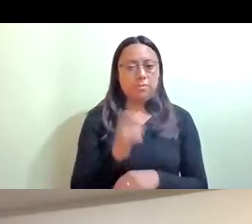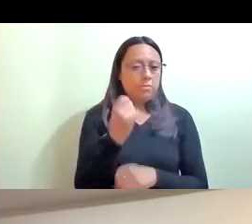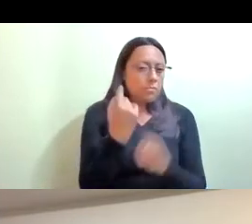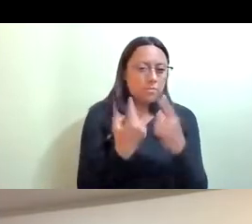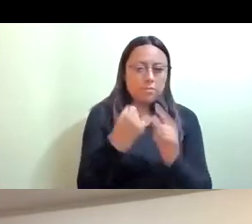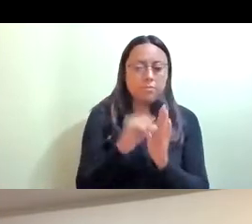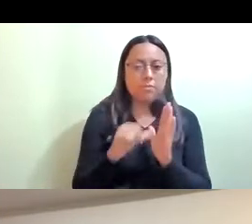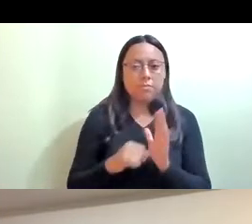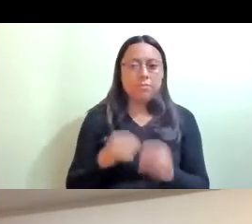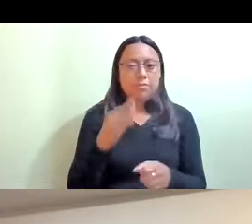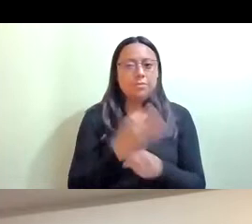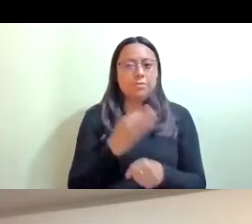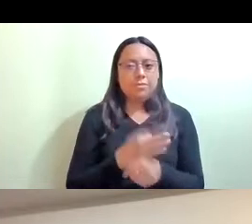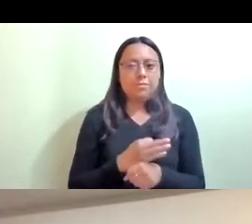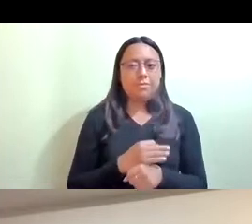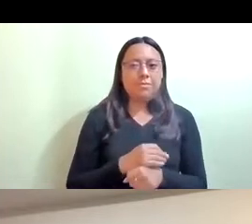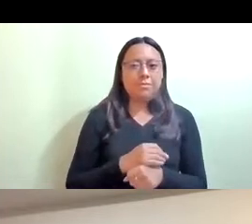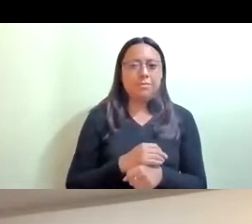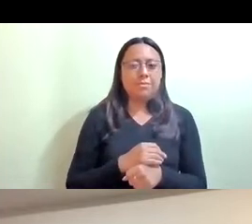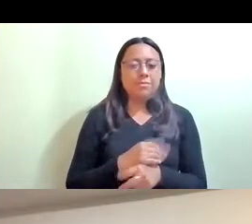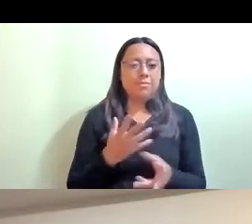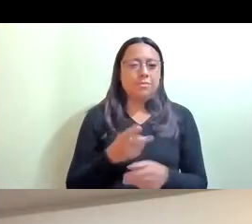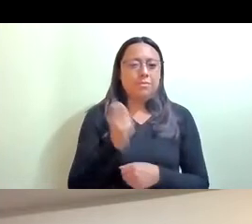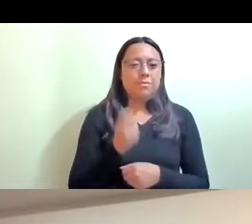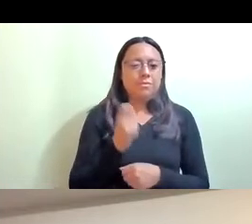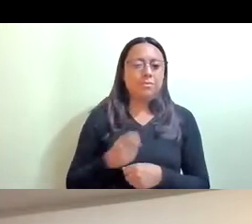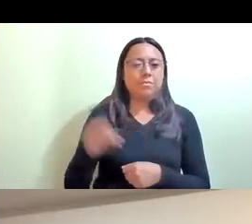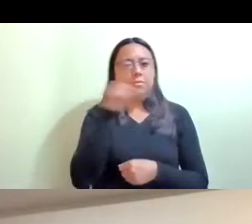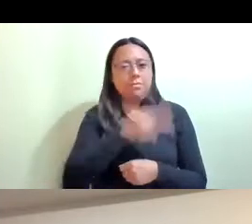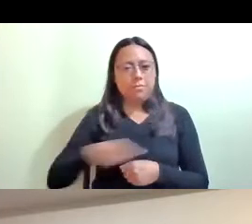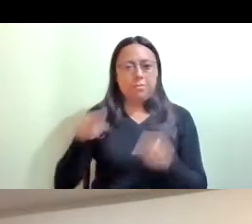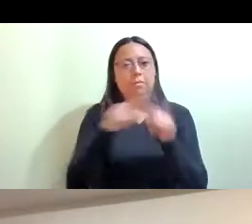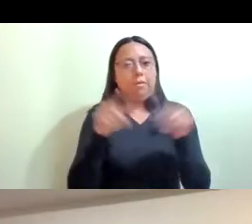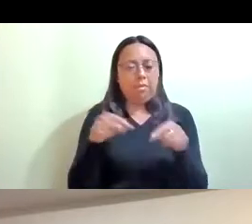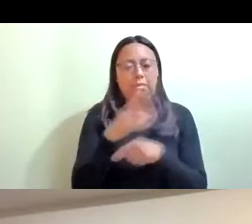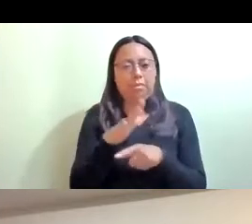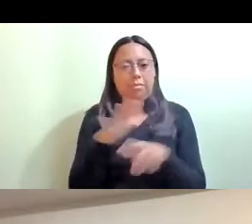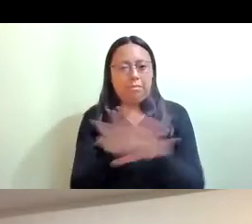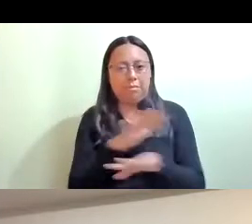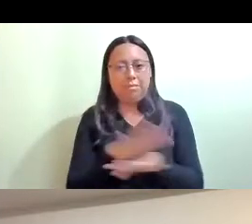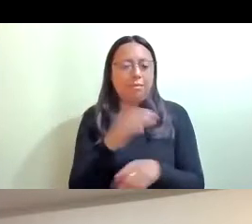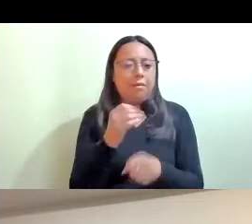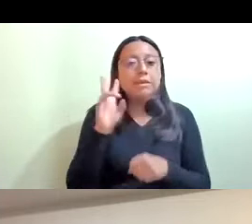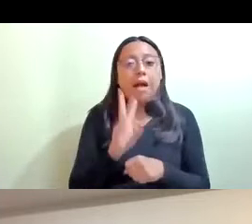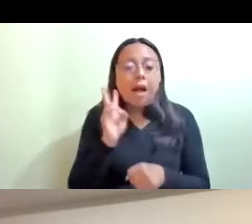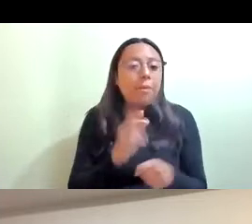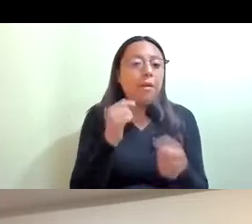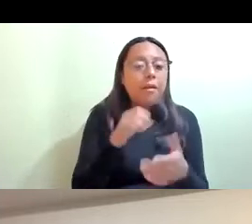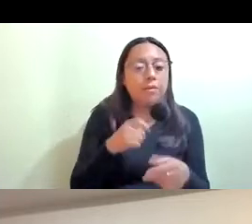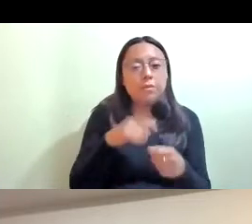no le estemos buscando cuadratura al círculo, pues estamos cumpliendo con los procedimientos como han sido